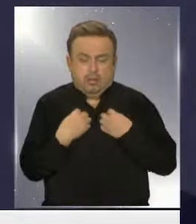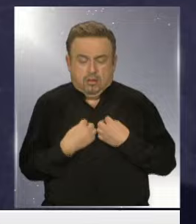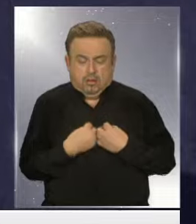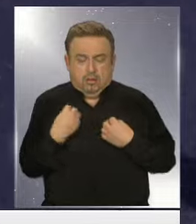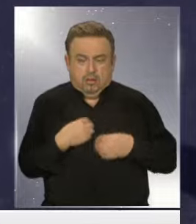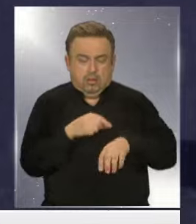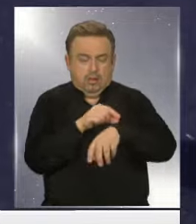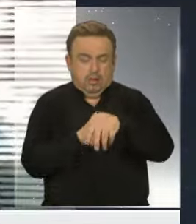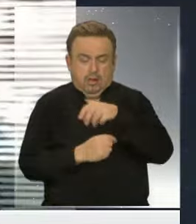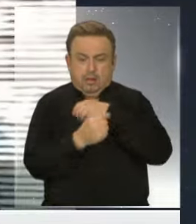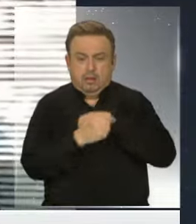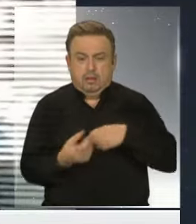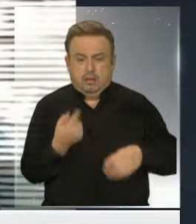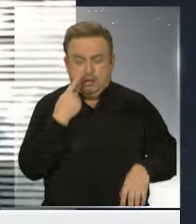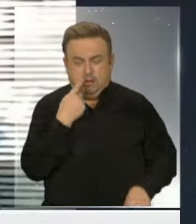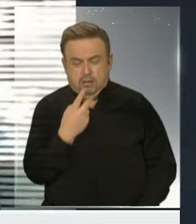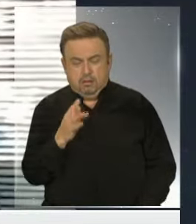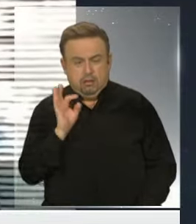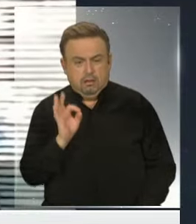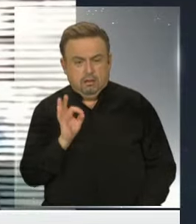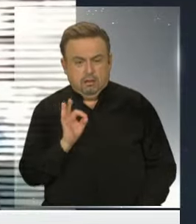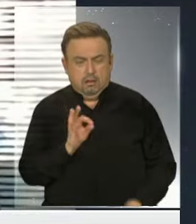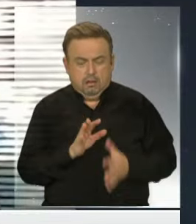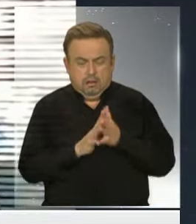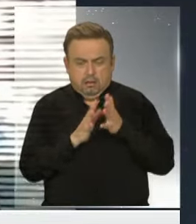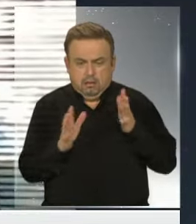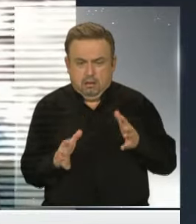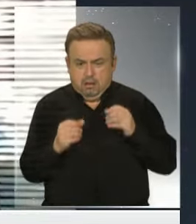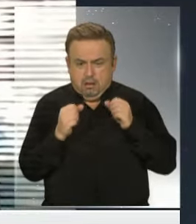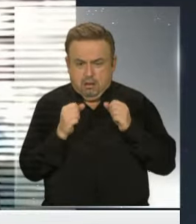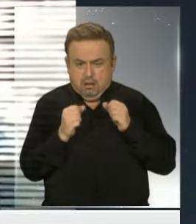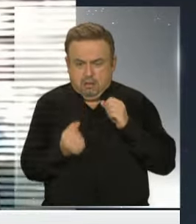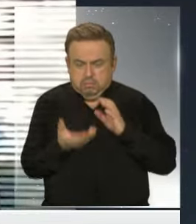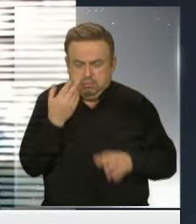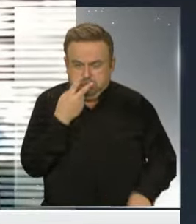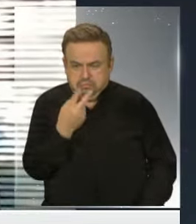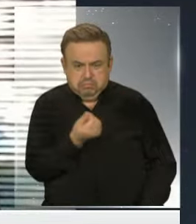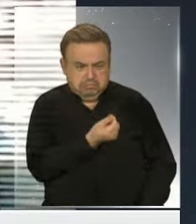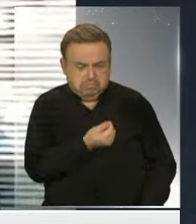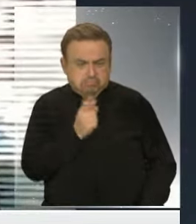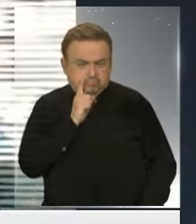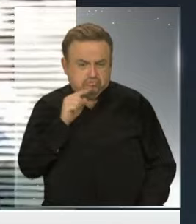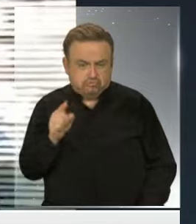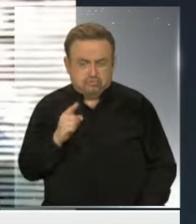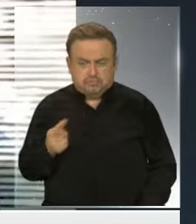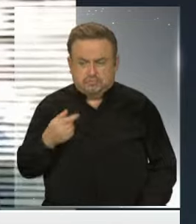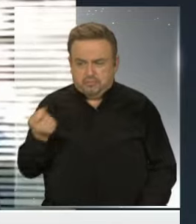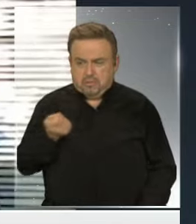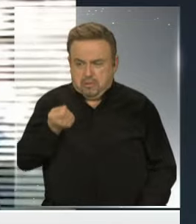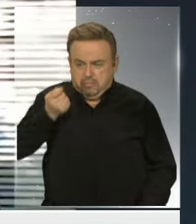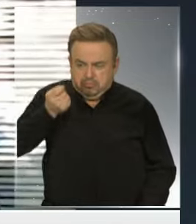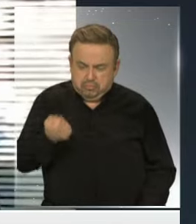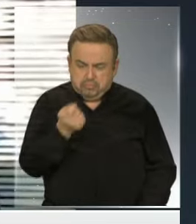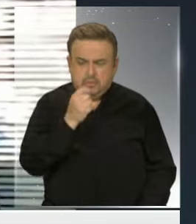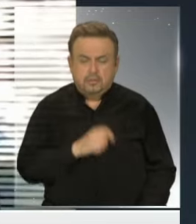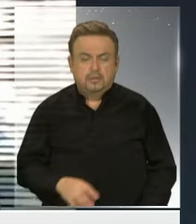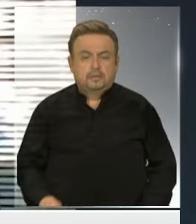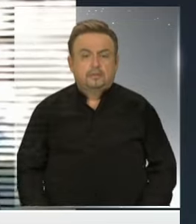evidentes. Tienen un poder adquisitivo bastante elevado, tienen vehículos de alta gama